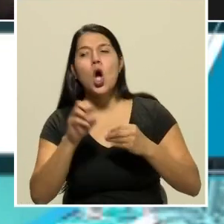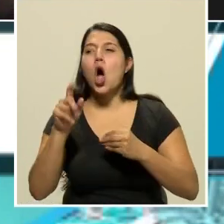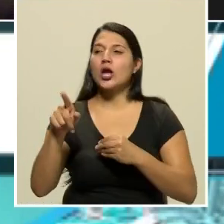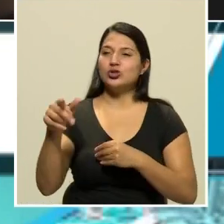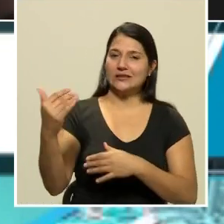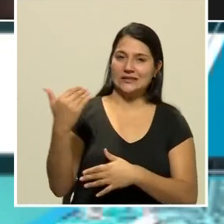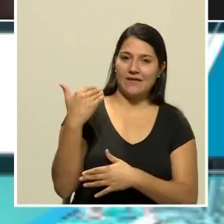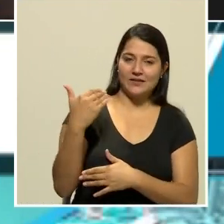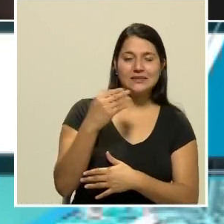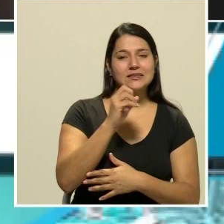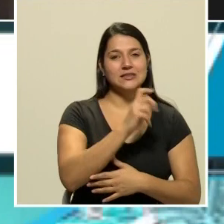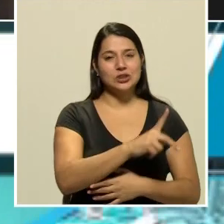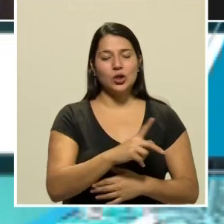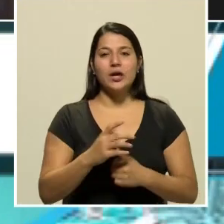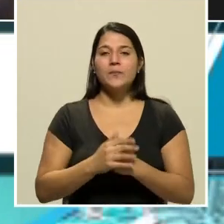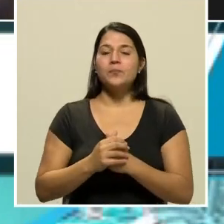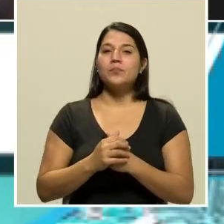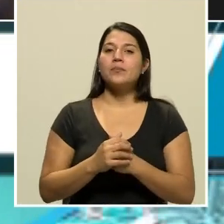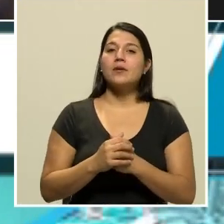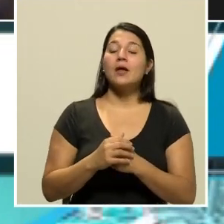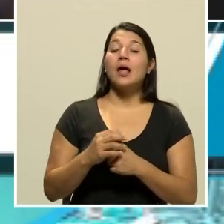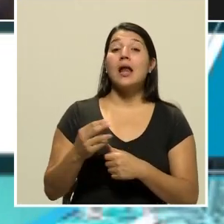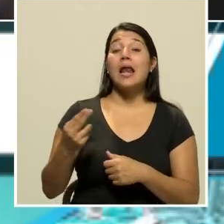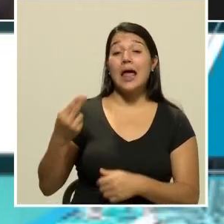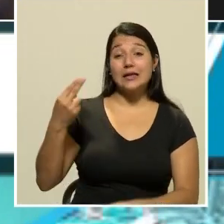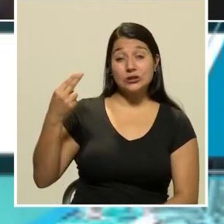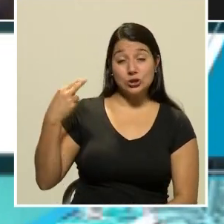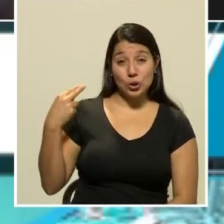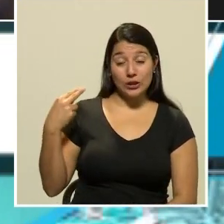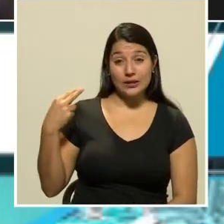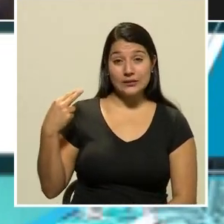para, entonces. Okay. Bueno, la historia para...